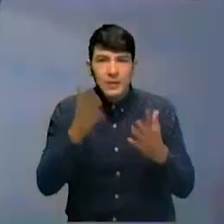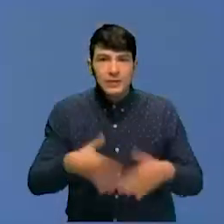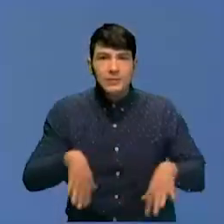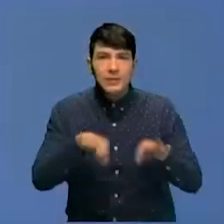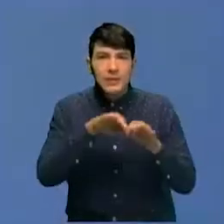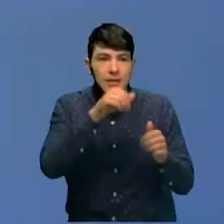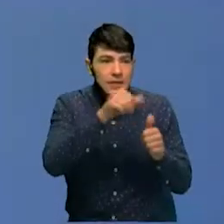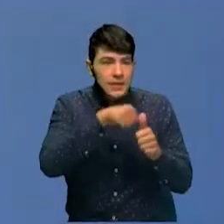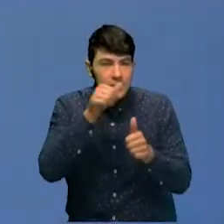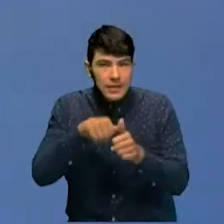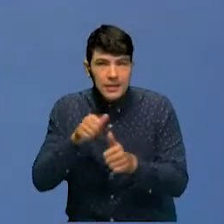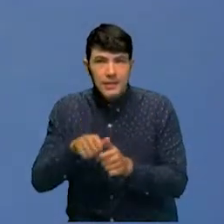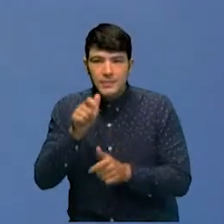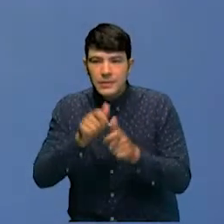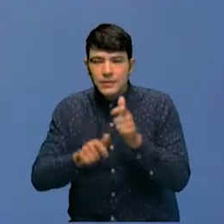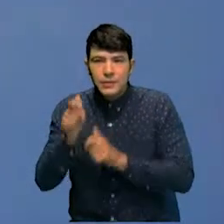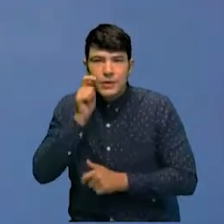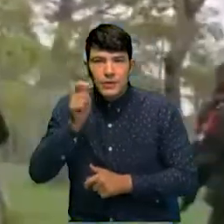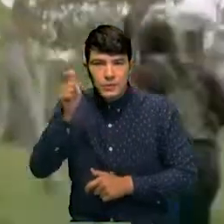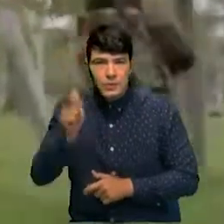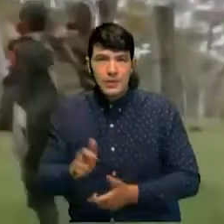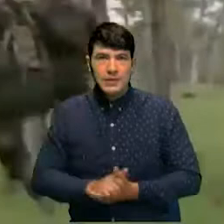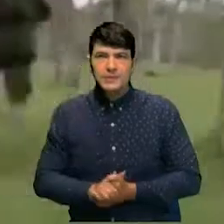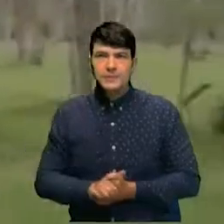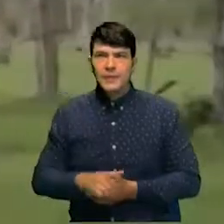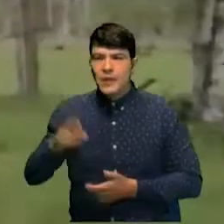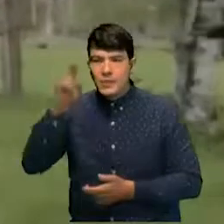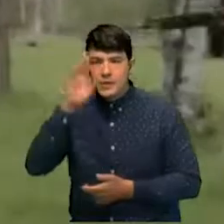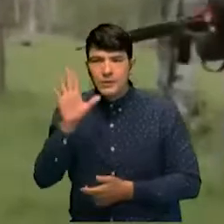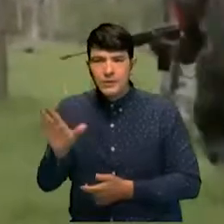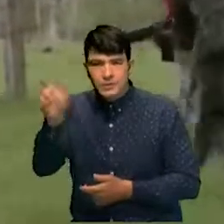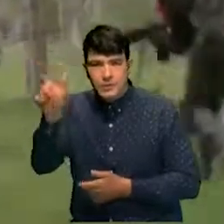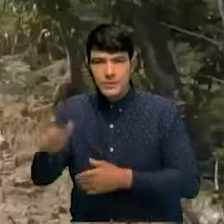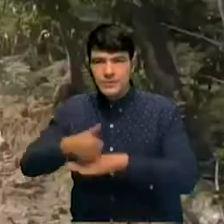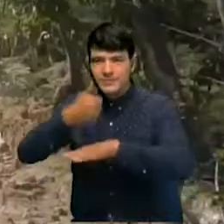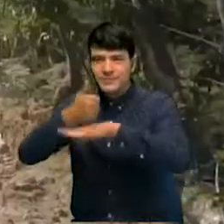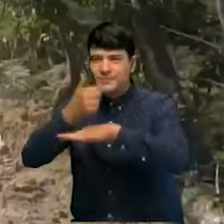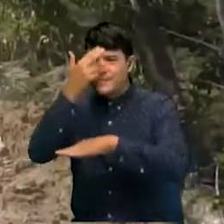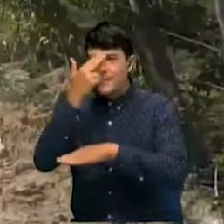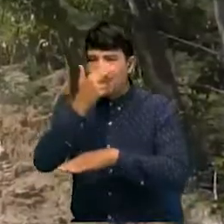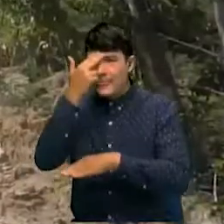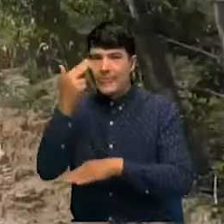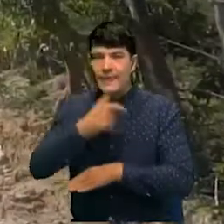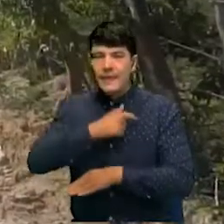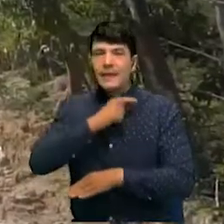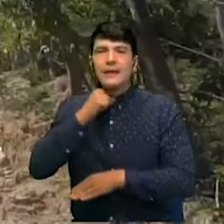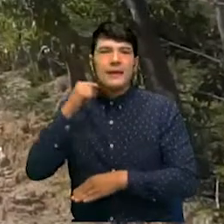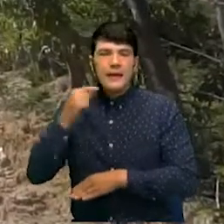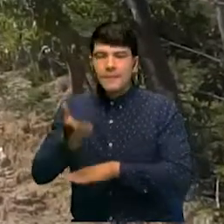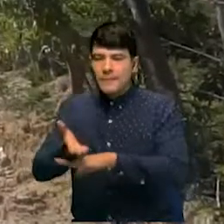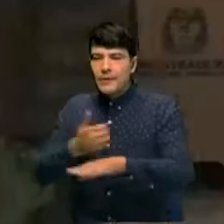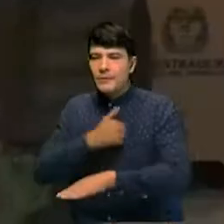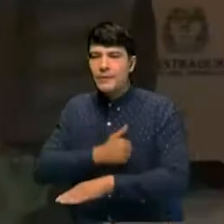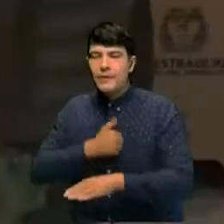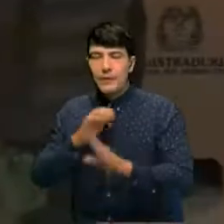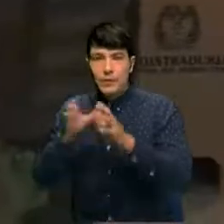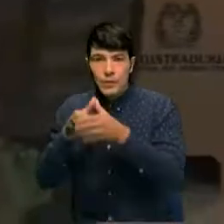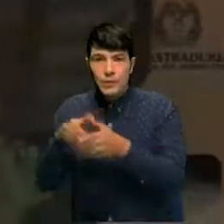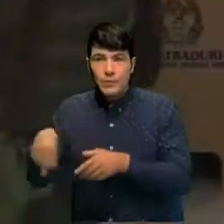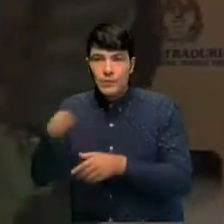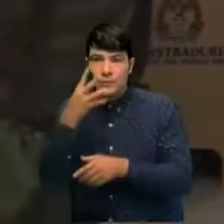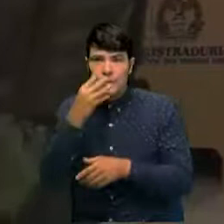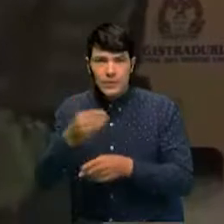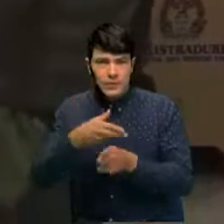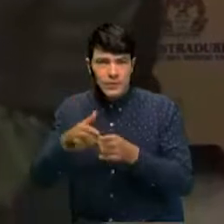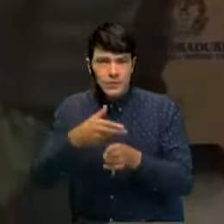de cada persona humana. El jerarca pidió a los alzados en armas cesar el fuego frente a los comicios electorales próximos a